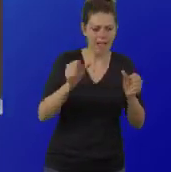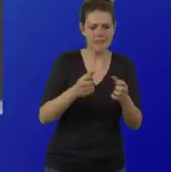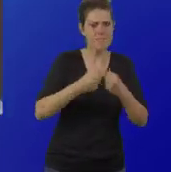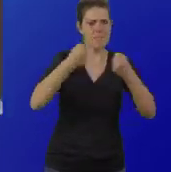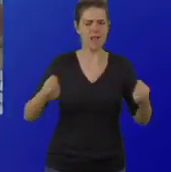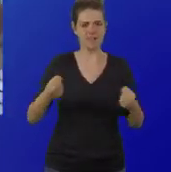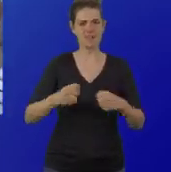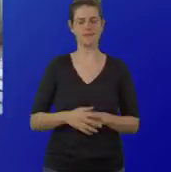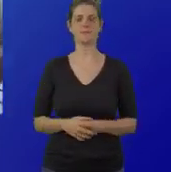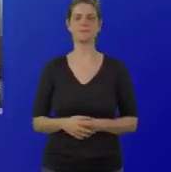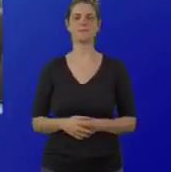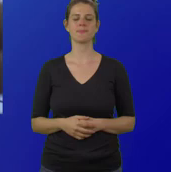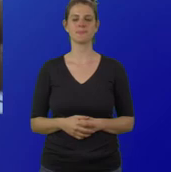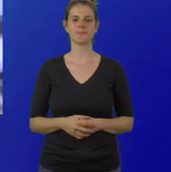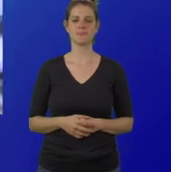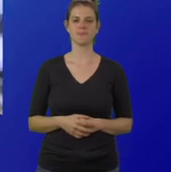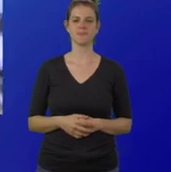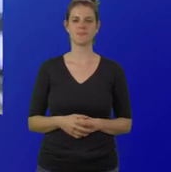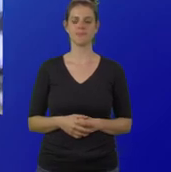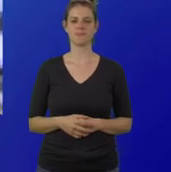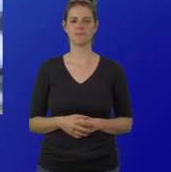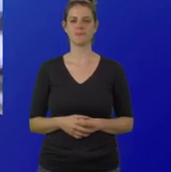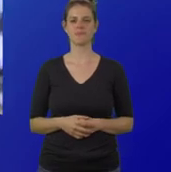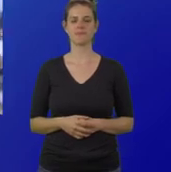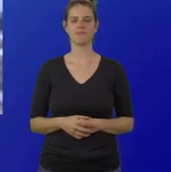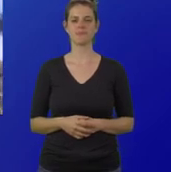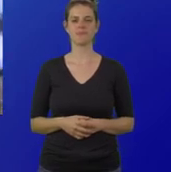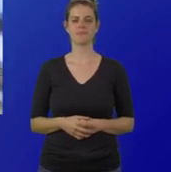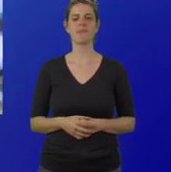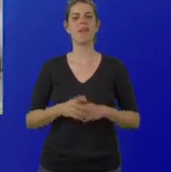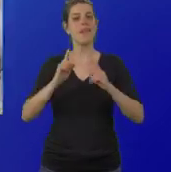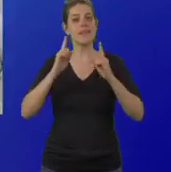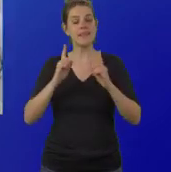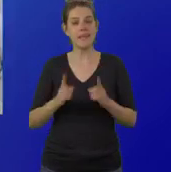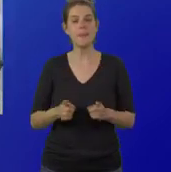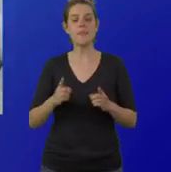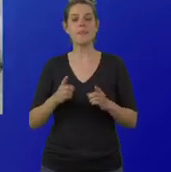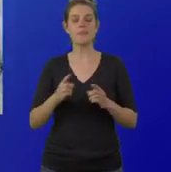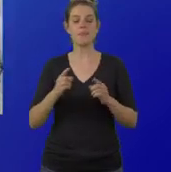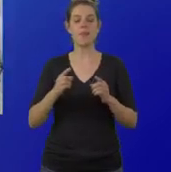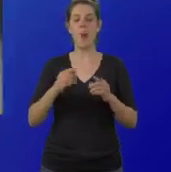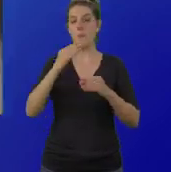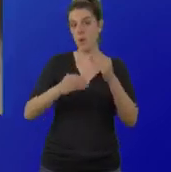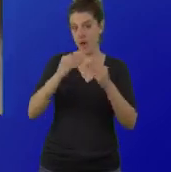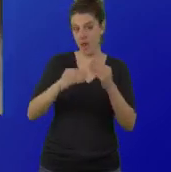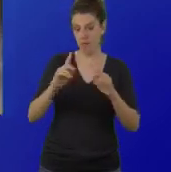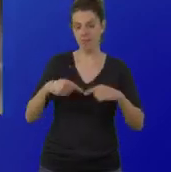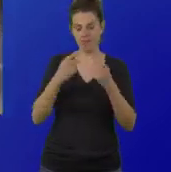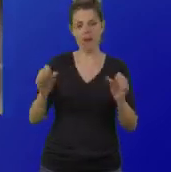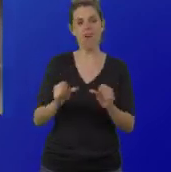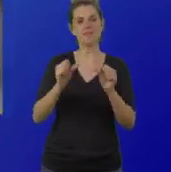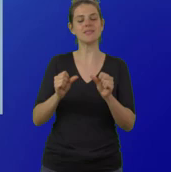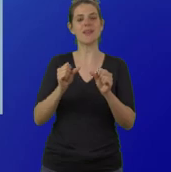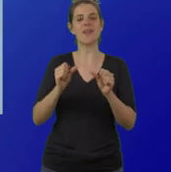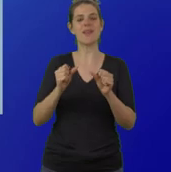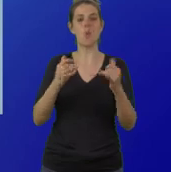escuela 44 a enseñar nuestro trabajo de los microbits. También en el UCAPlay